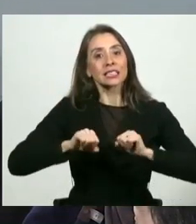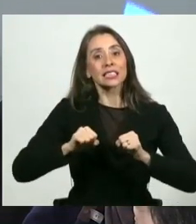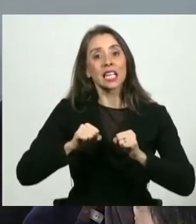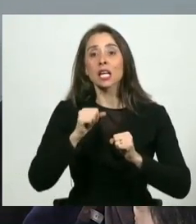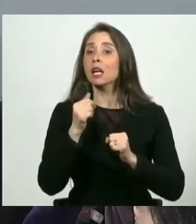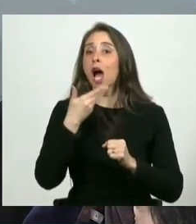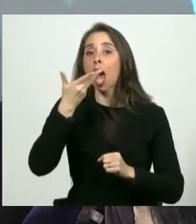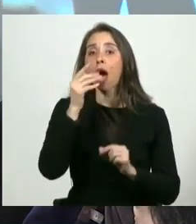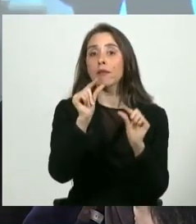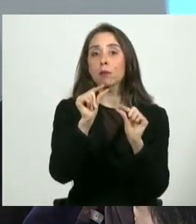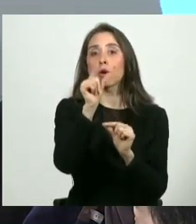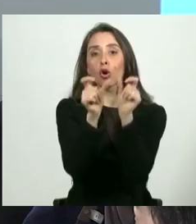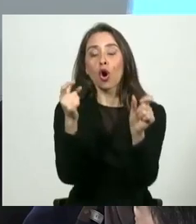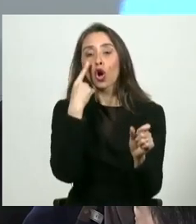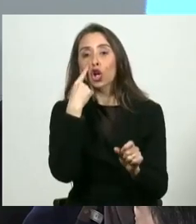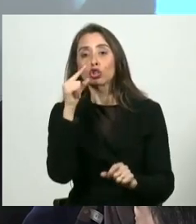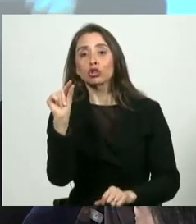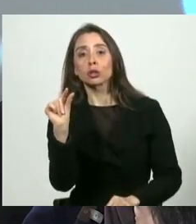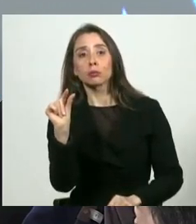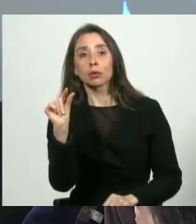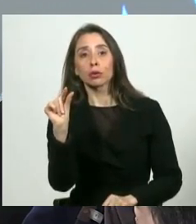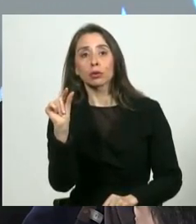habla poco y se desconoce poco.